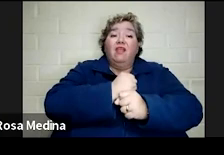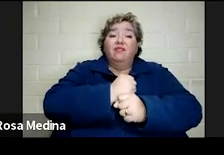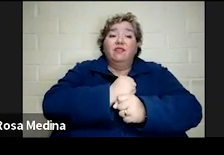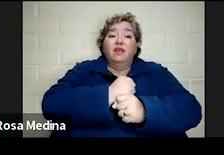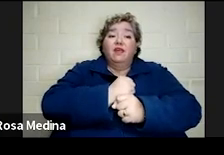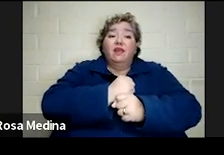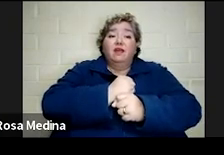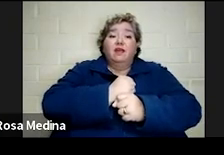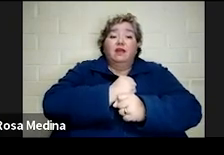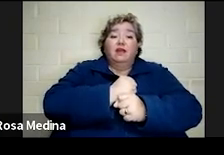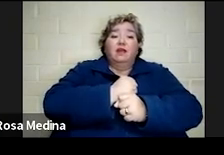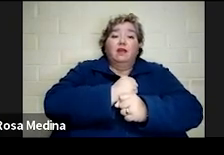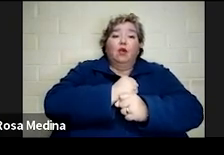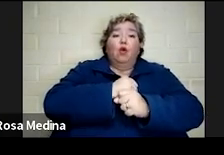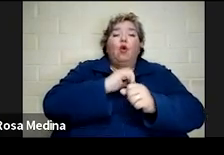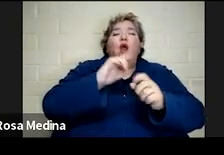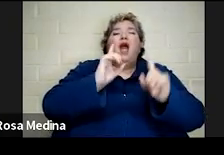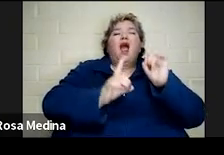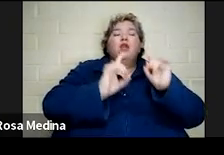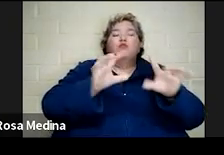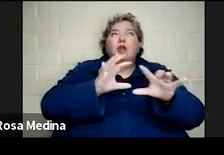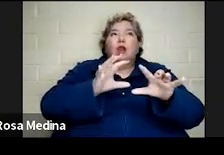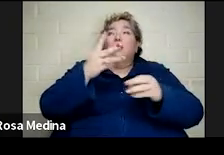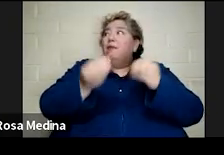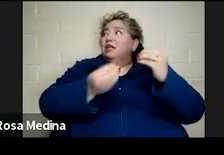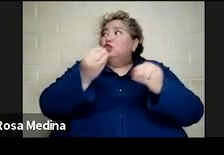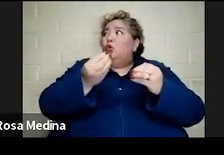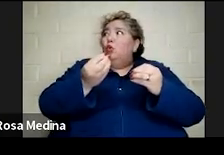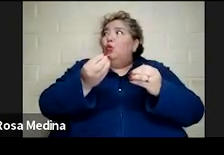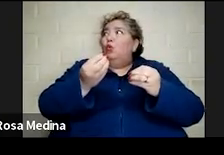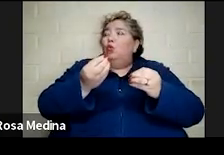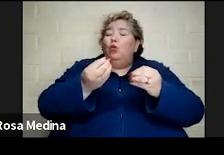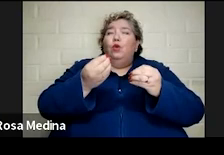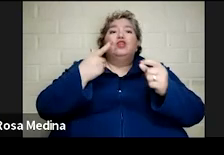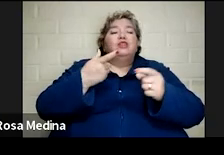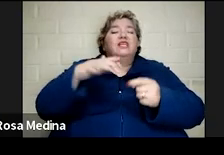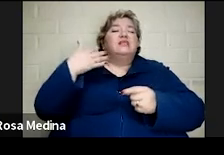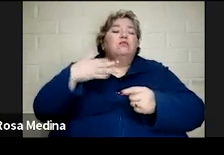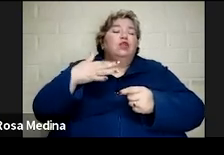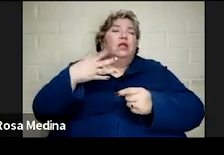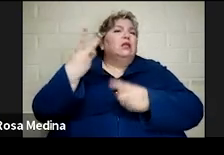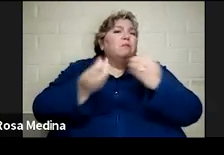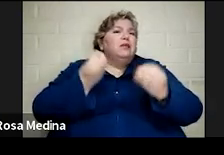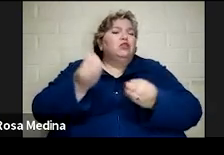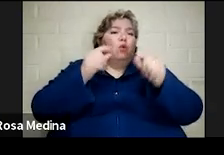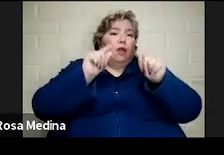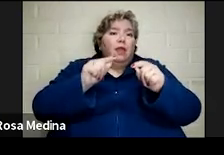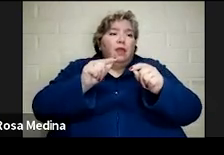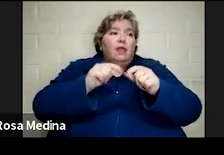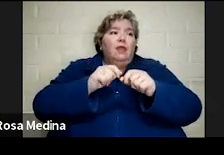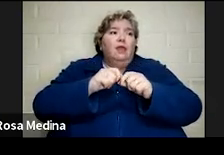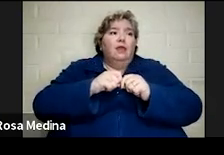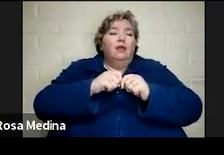siguiendo y de la nada algo pasó que empieza a disminuir, entonces es importante como entender qué pasó ahí, o si va